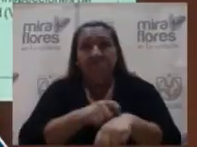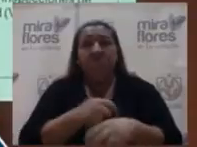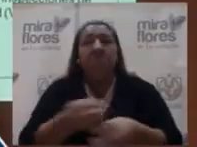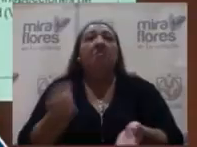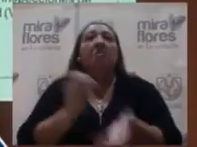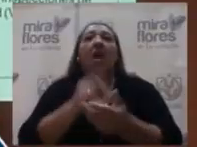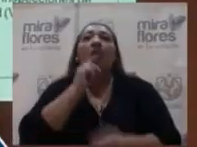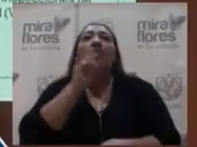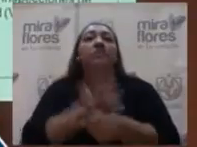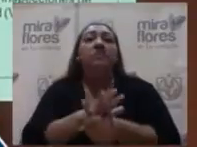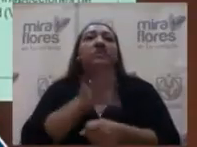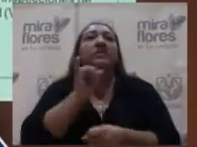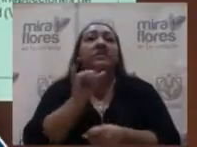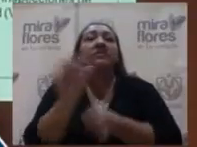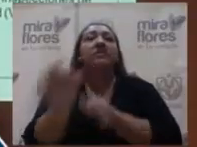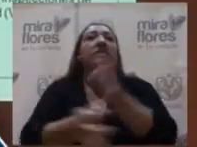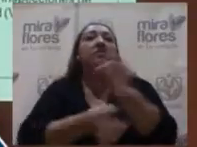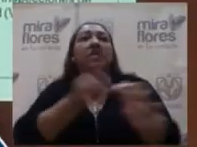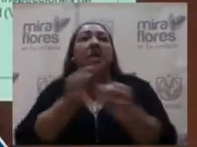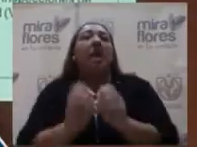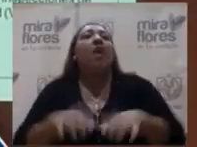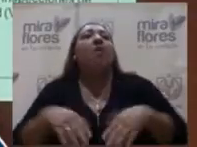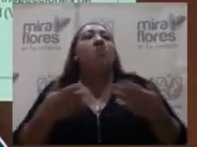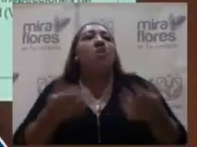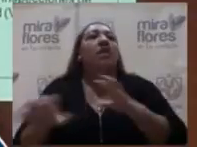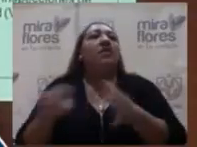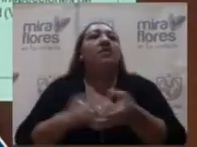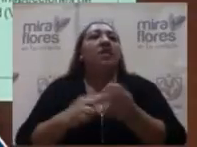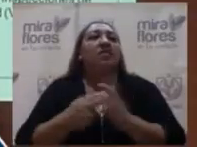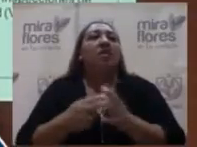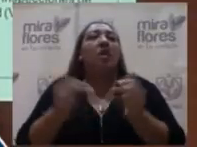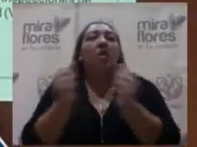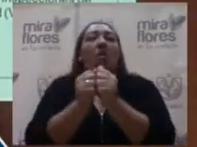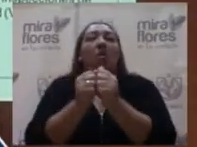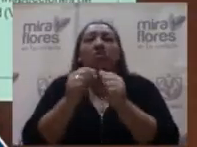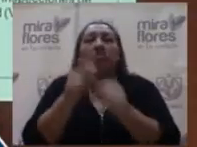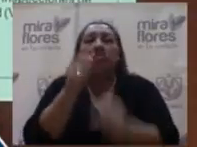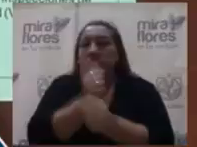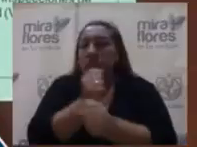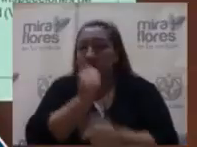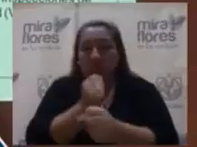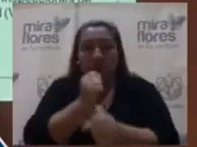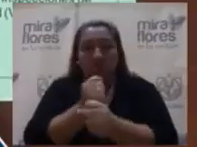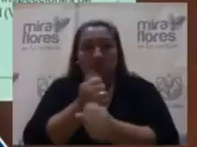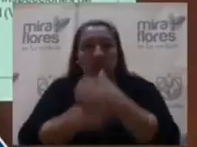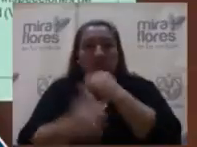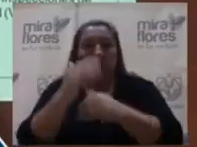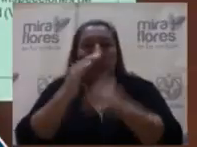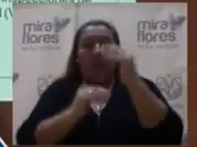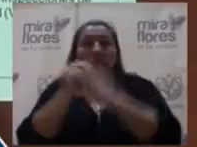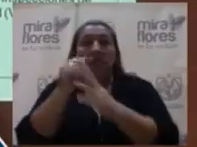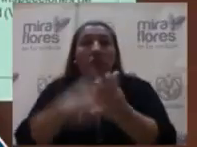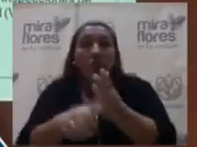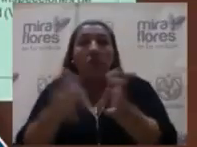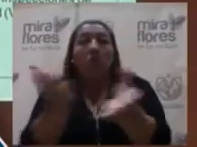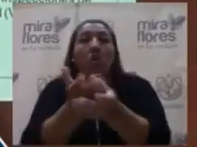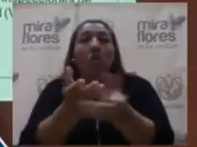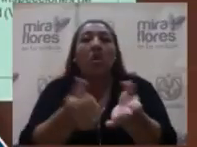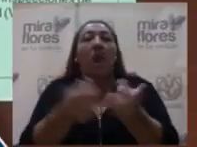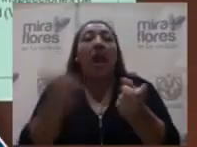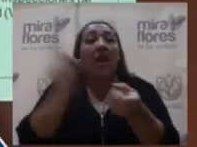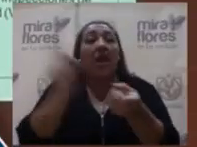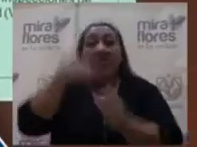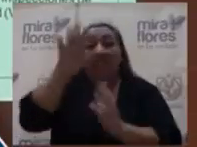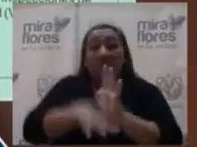mayor compromiso que implicaba que pudieran hacerse labores de verificación de los expedientes, incluidos los fines de